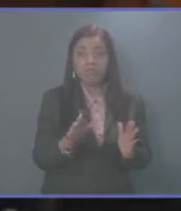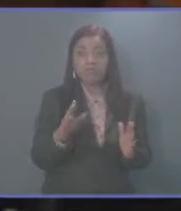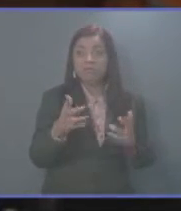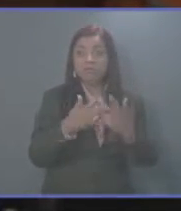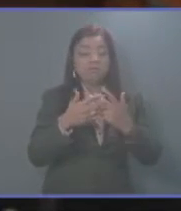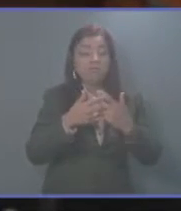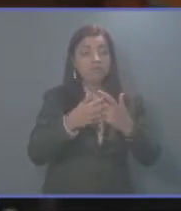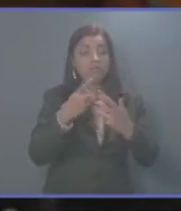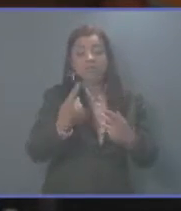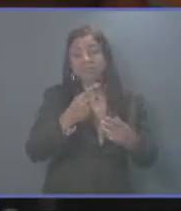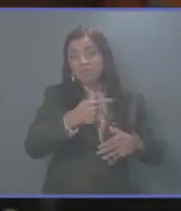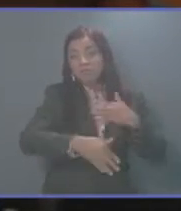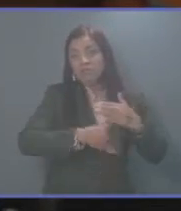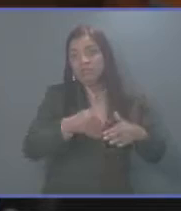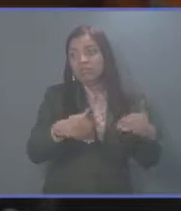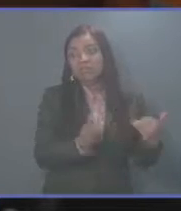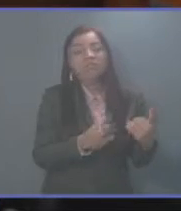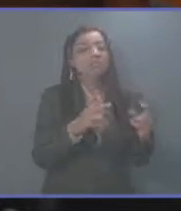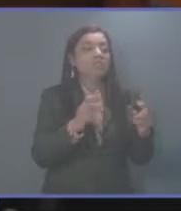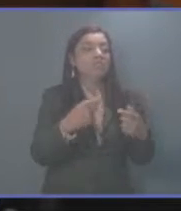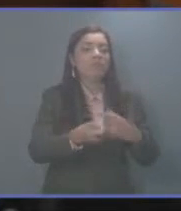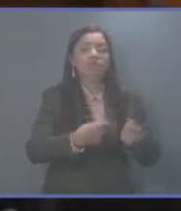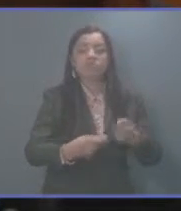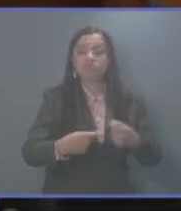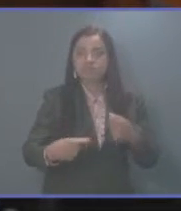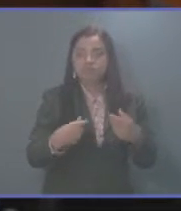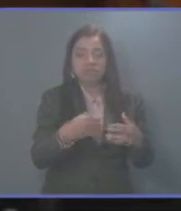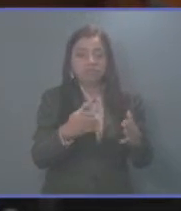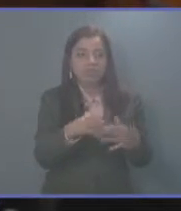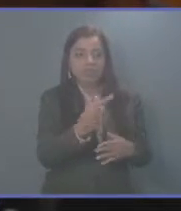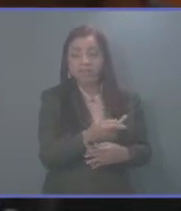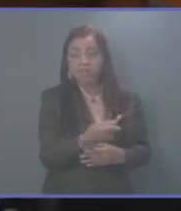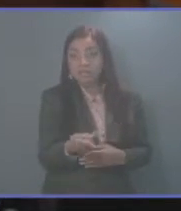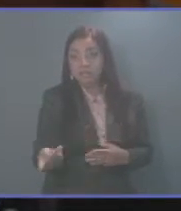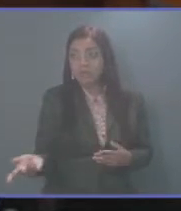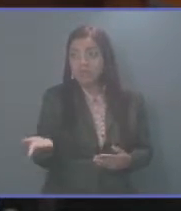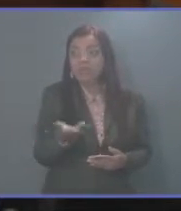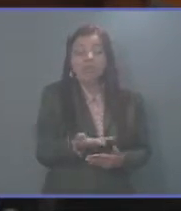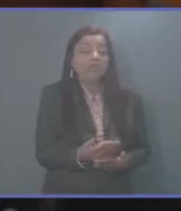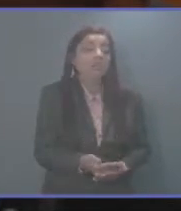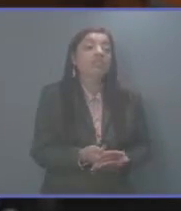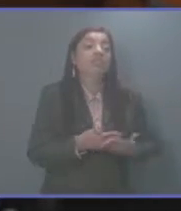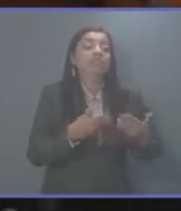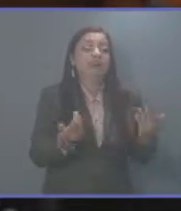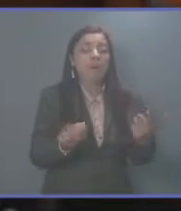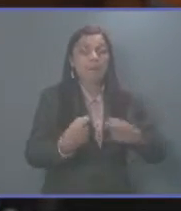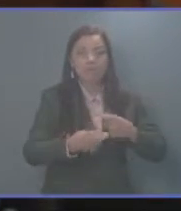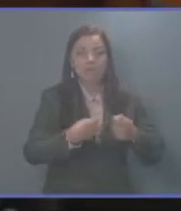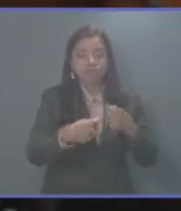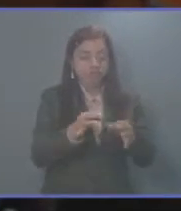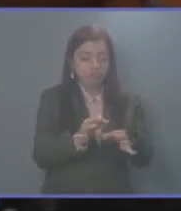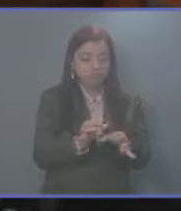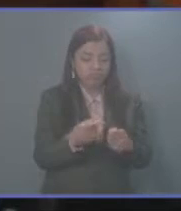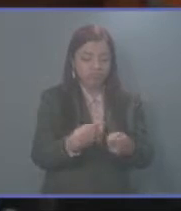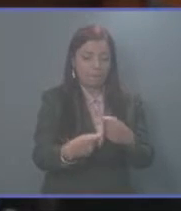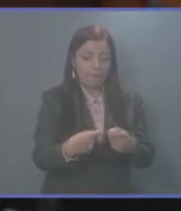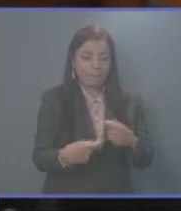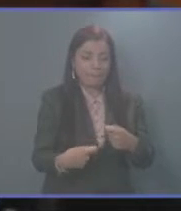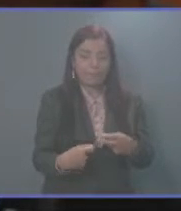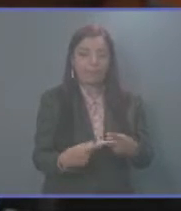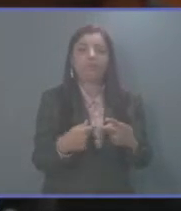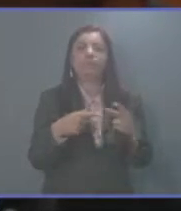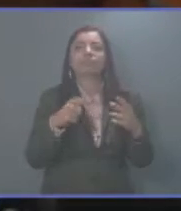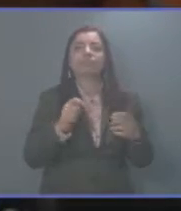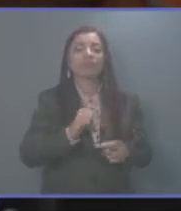microempresas y artesanos, cuando se trate de fabricación de productos pirotécnicos, explosivos de cuetillos, ametralladoras,